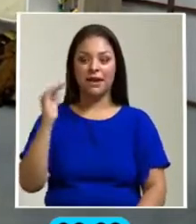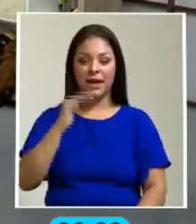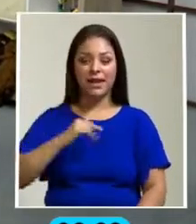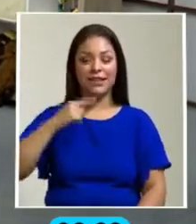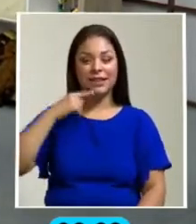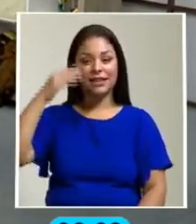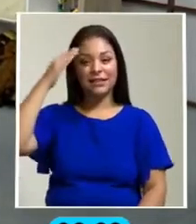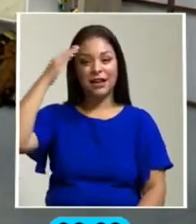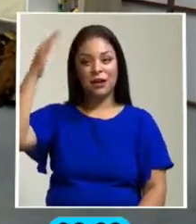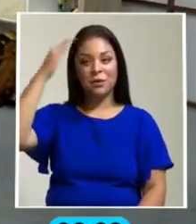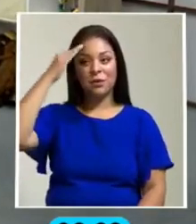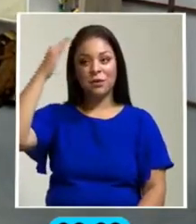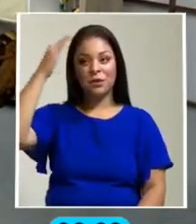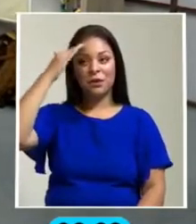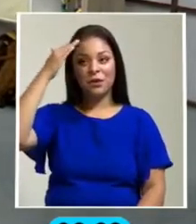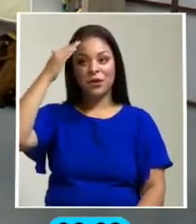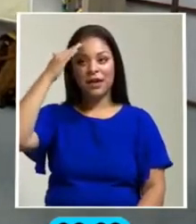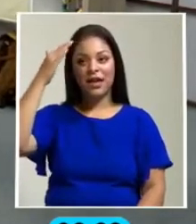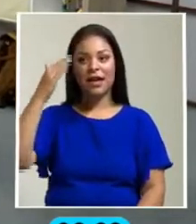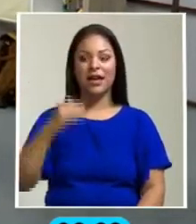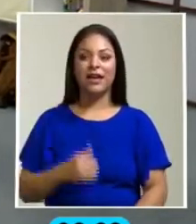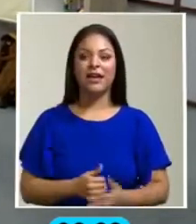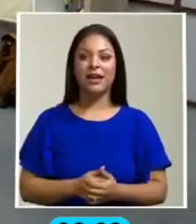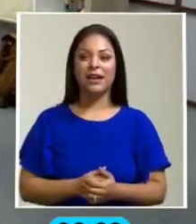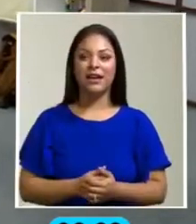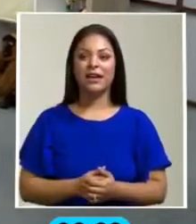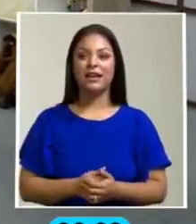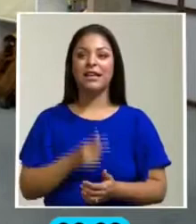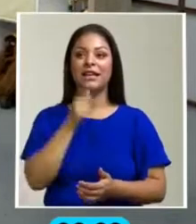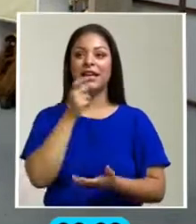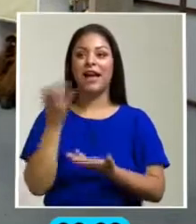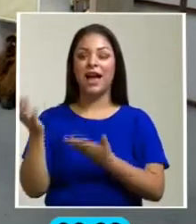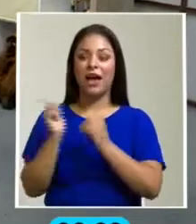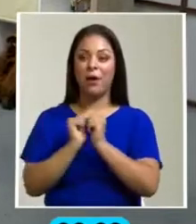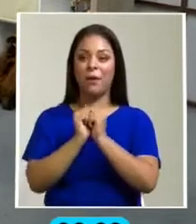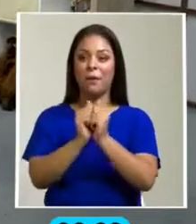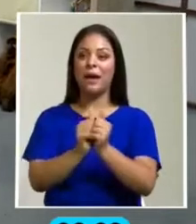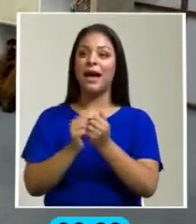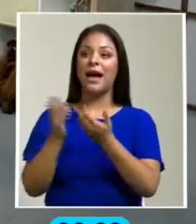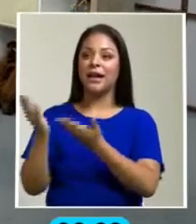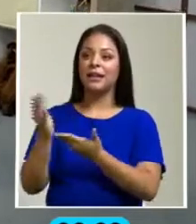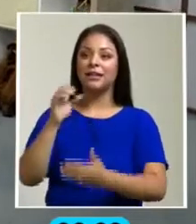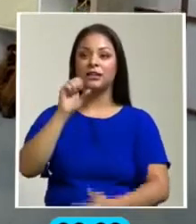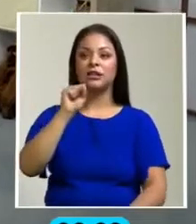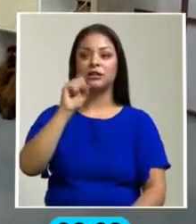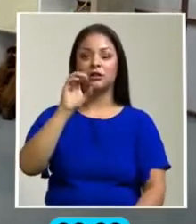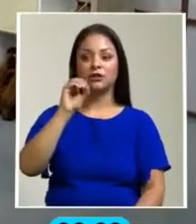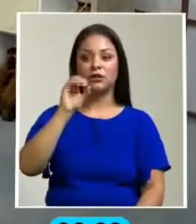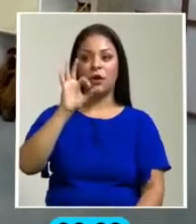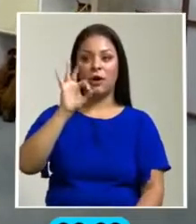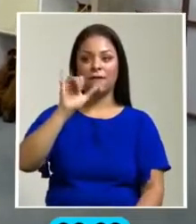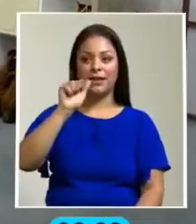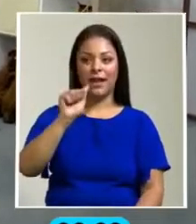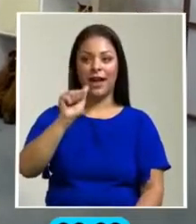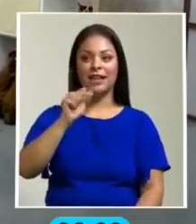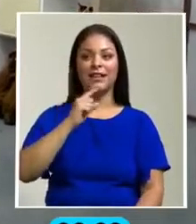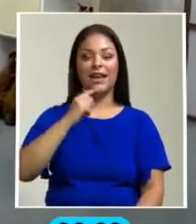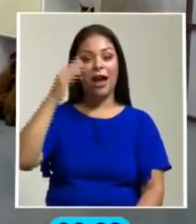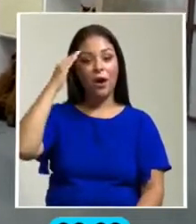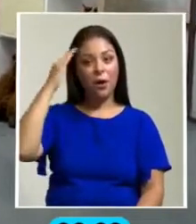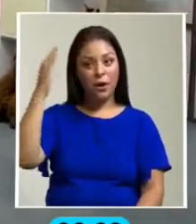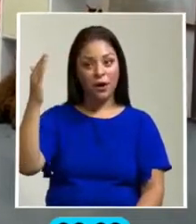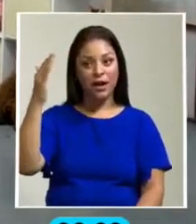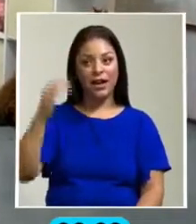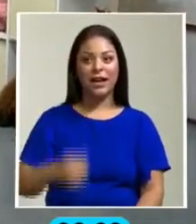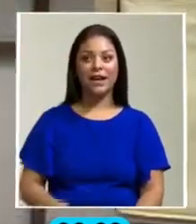¡Vamos! ¿Quién es el niñero? Voy a acompañarme, Mira, niños y niñas. Aquí tenemos a Sofía. ¡Sofía, saluda! ¡Hola,